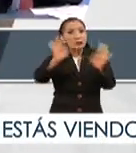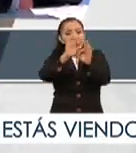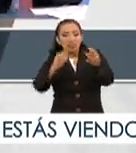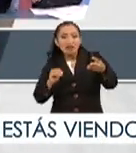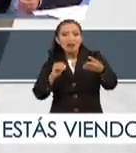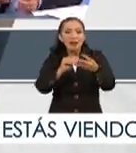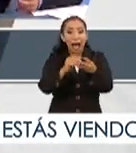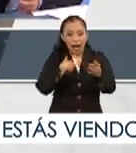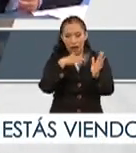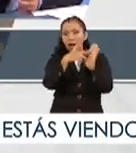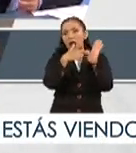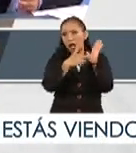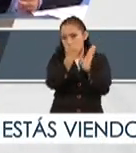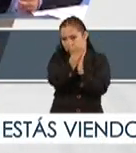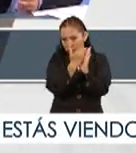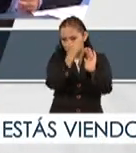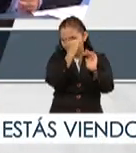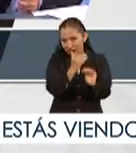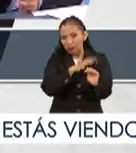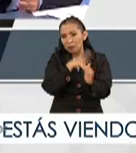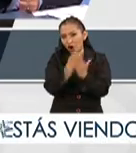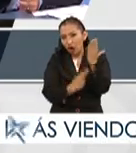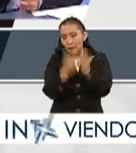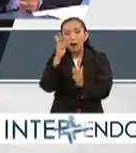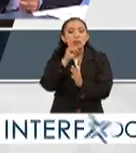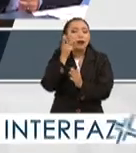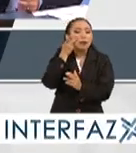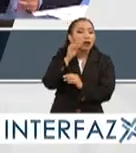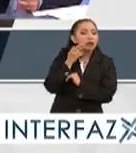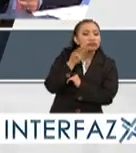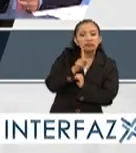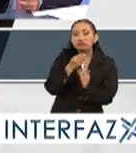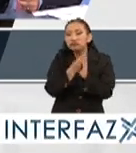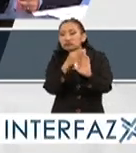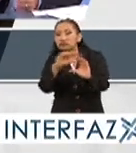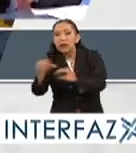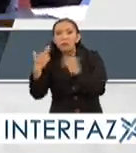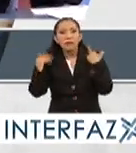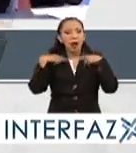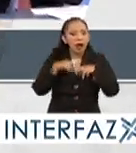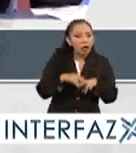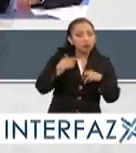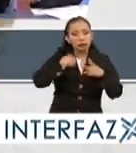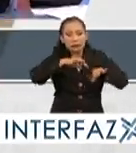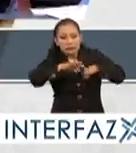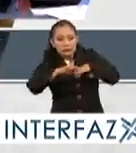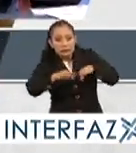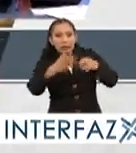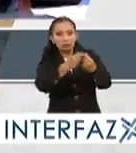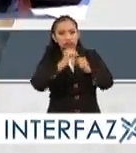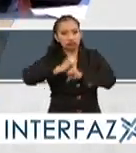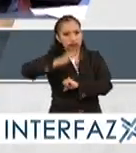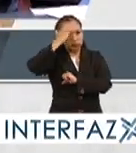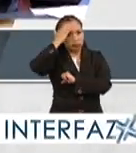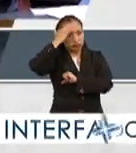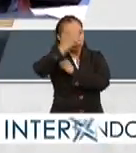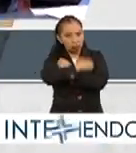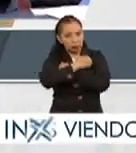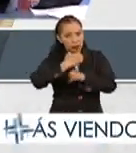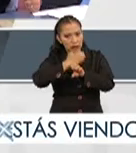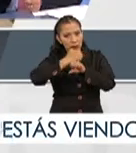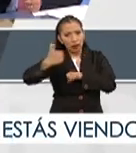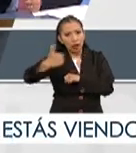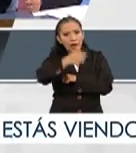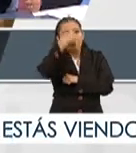importante, tenemos ya los lineamientos, hemos trabajado en un programa piloto, hemos capacitado a los maestros, hemos trabajado con las autoridades educativas